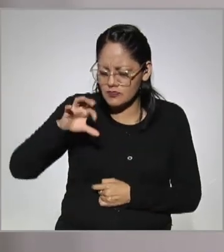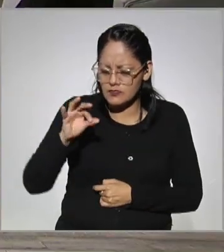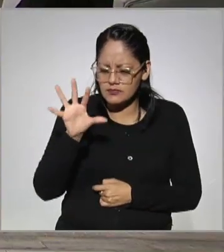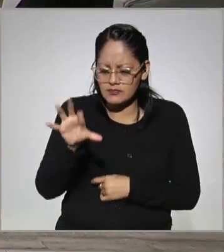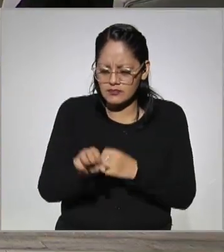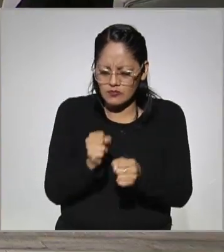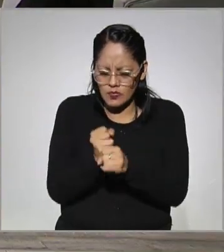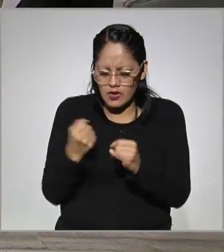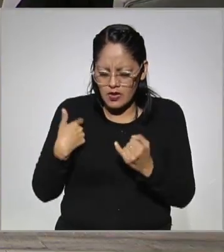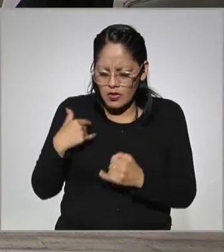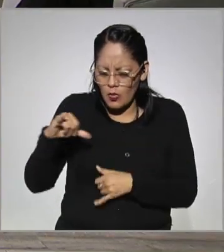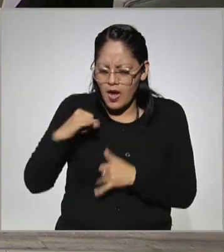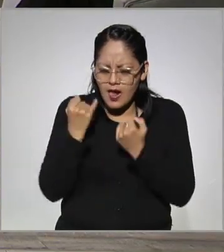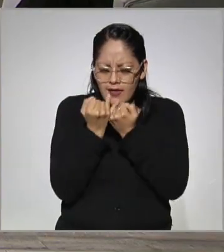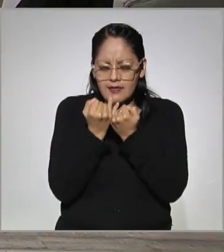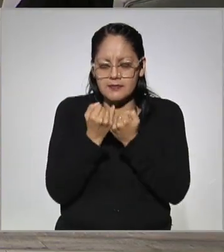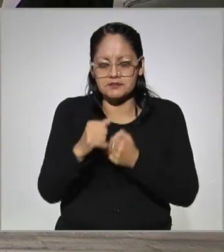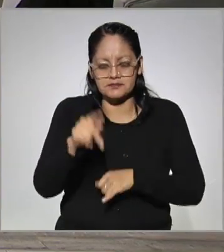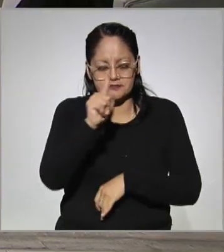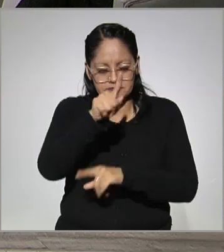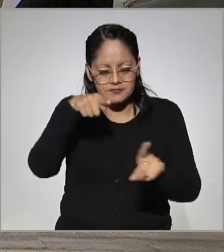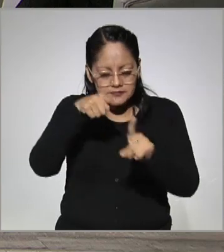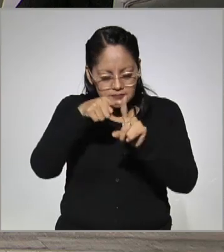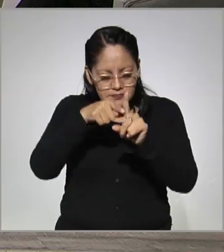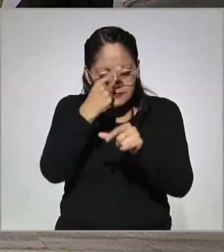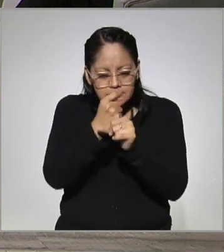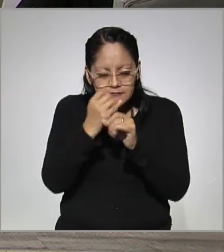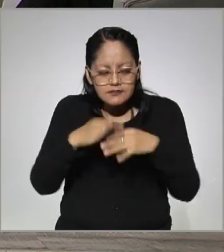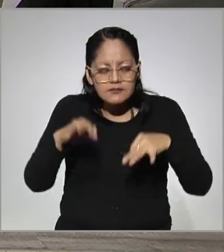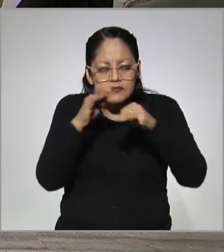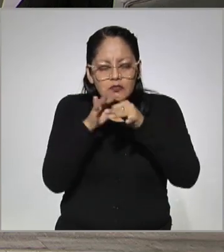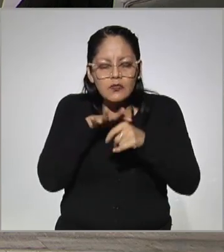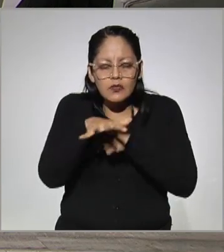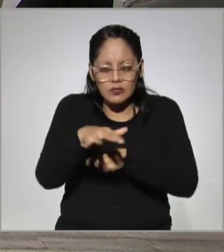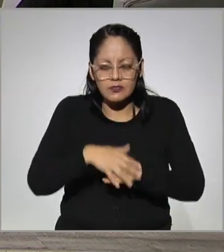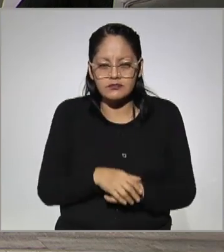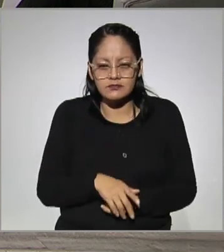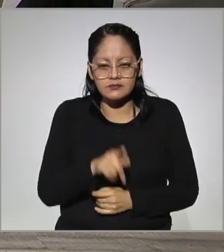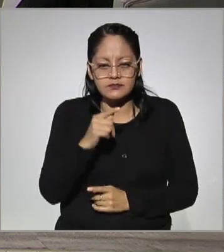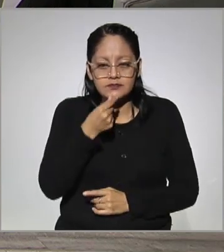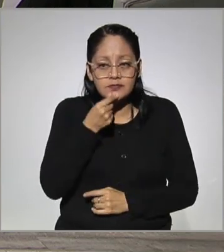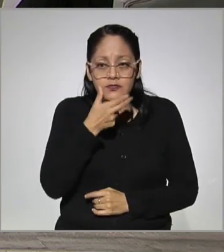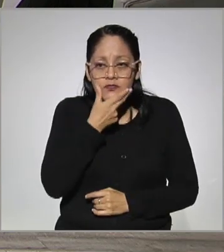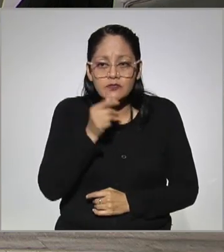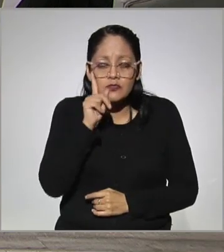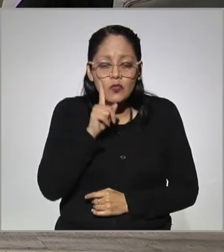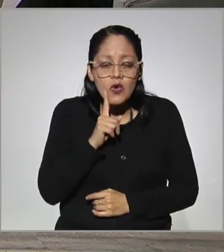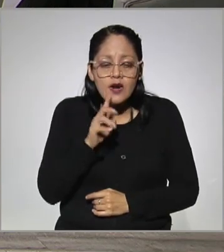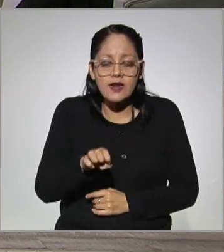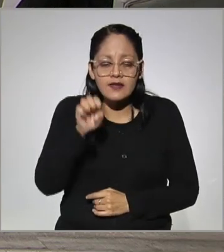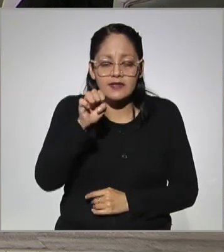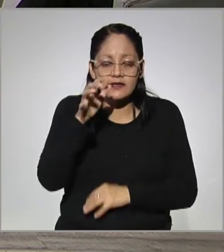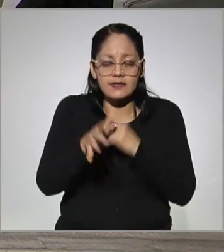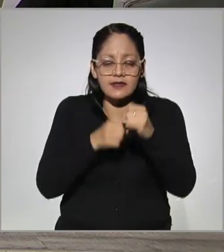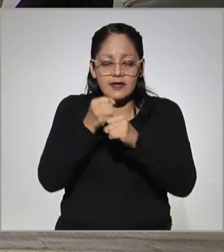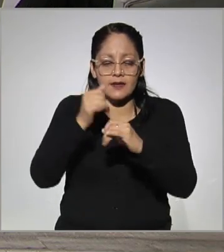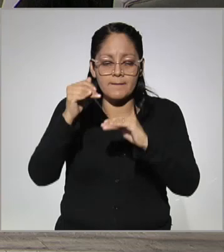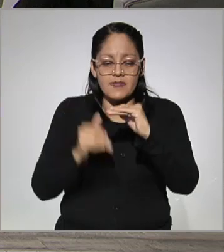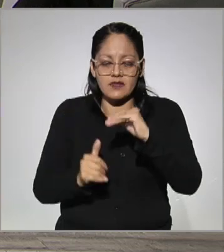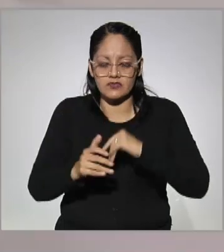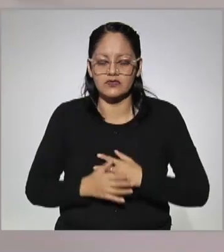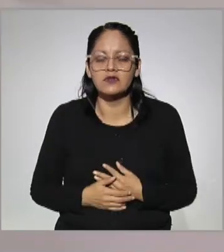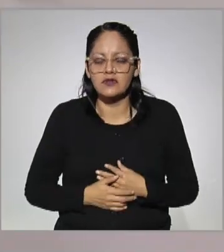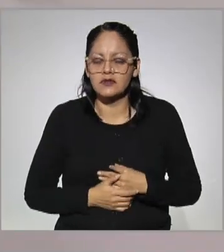¿no? En ese mismo objetivo, pero nuestro objetivo principal de vacunación son las niñas y niños de 15 años para abajo. Perfecto. Ahora,